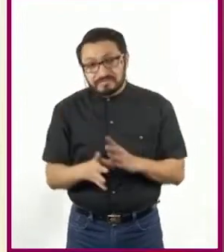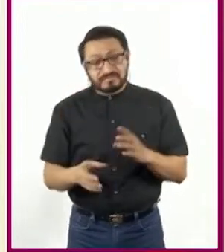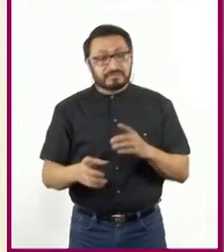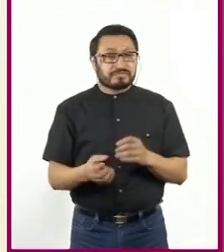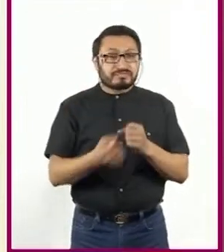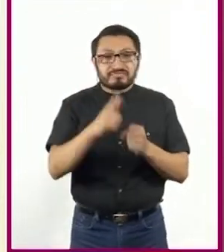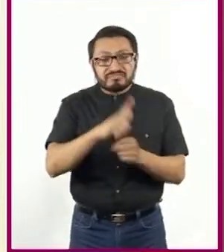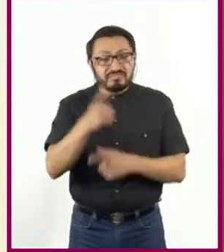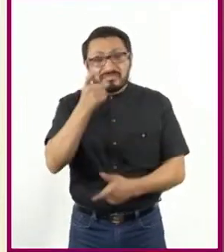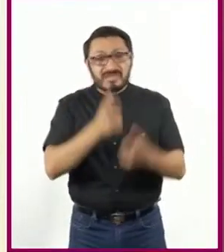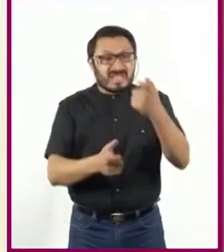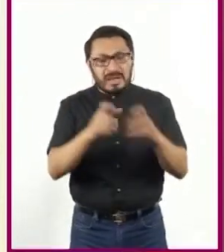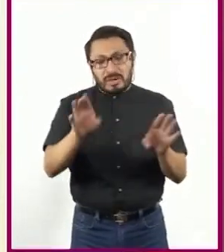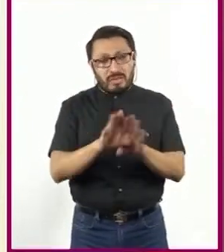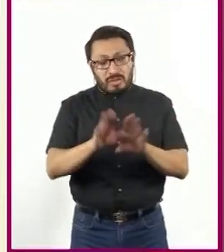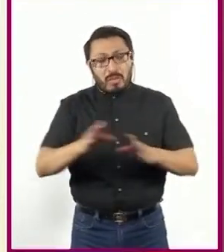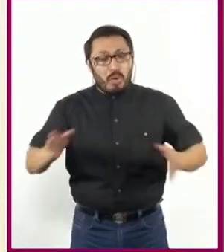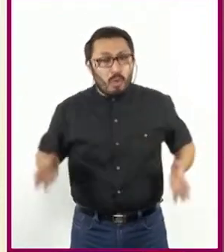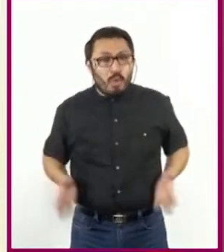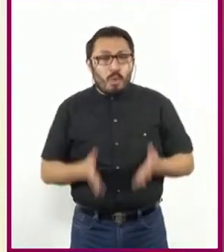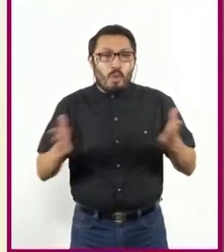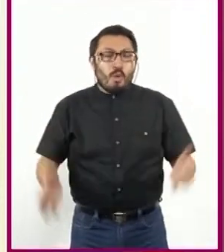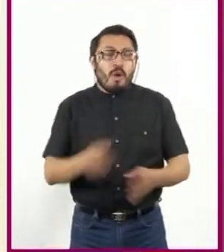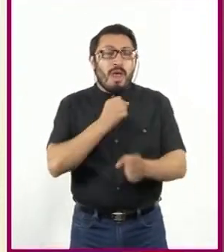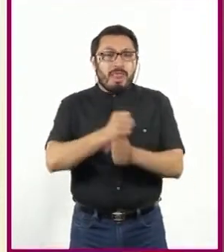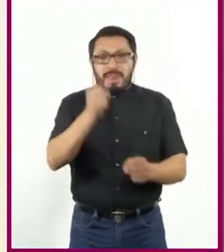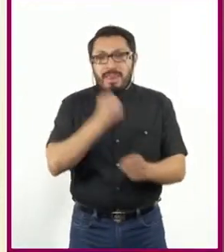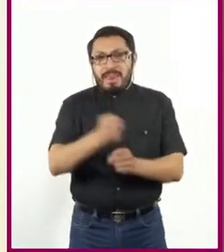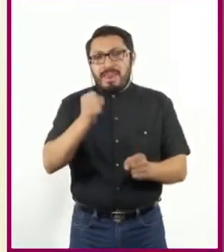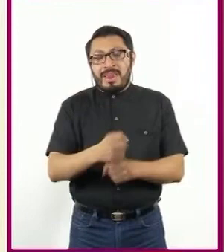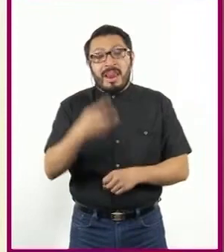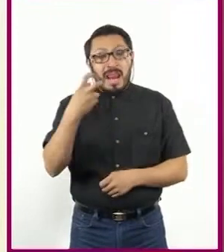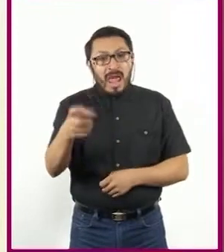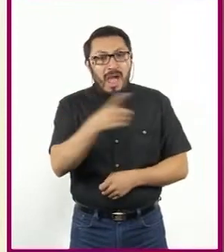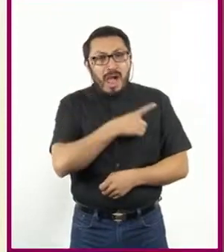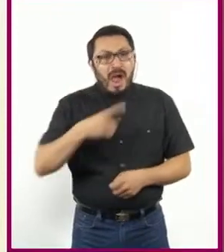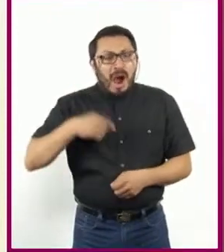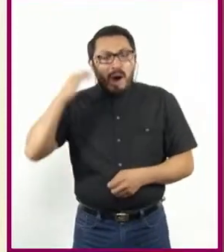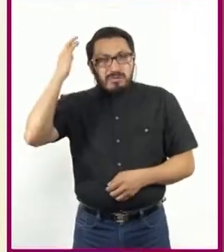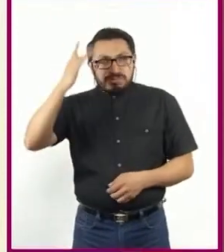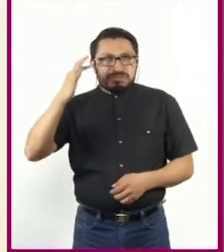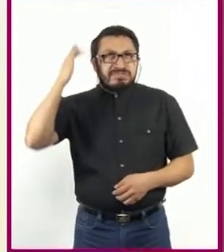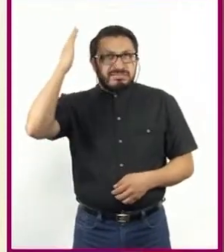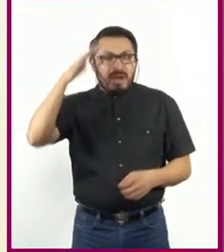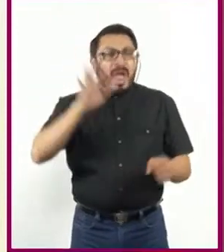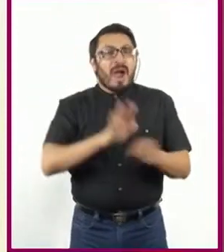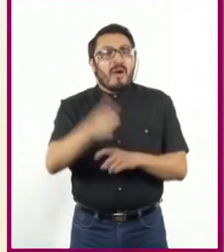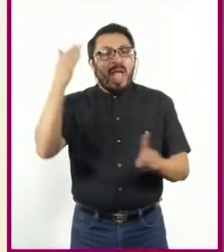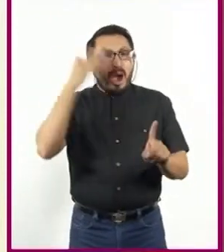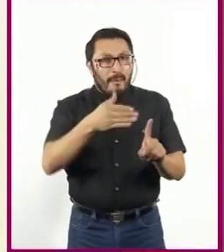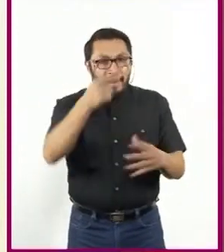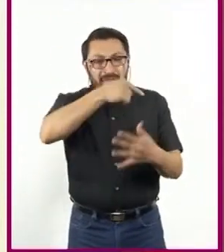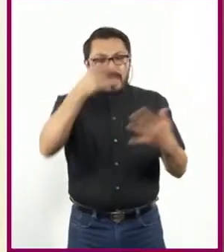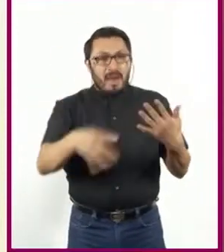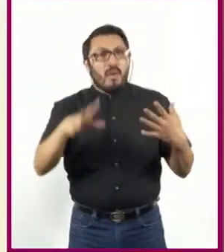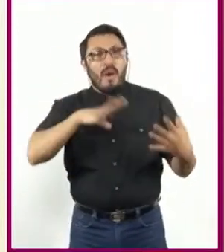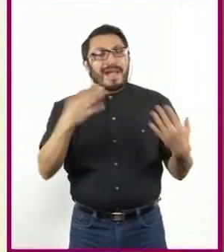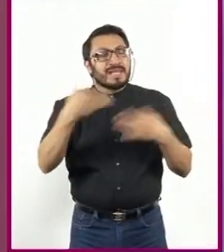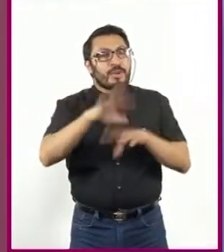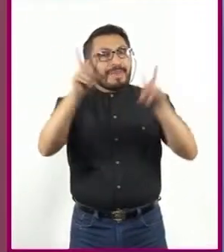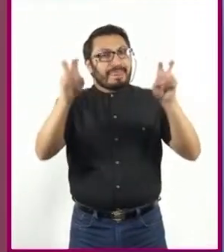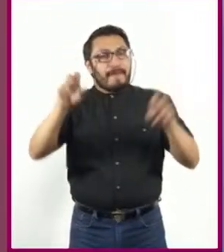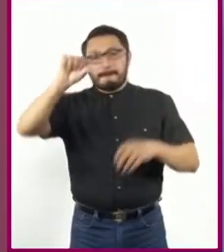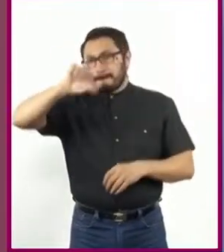son propicias para un clima de violencia. Por ello, debemos reflexionar sobre los retos que tenemos sobre este